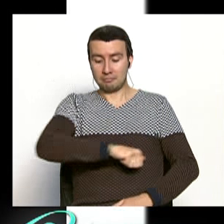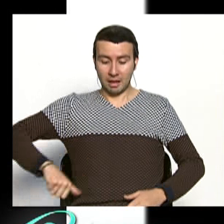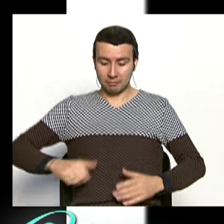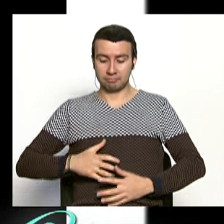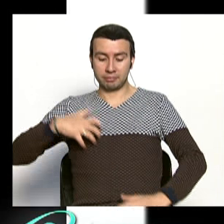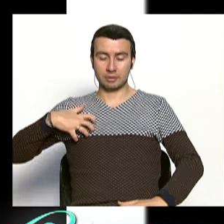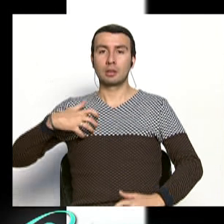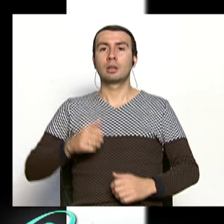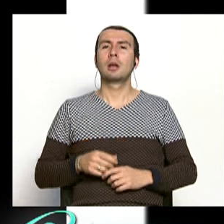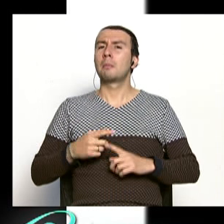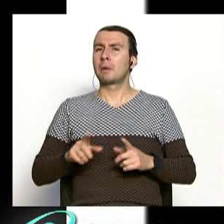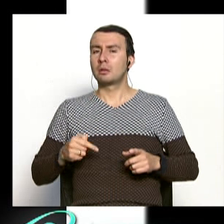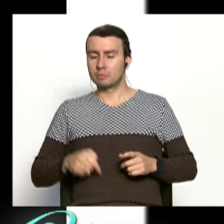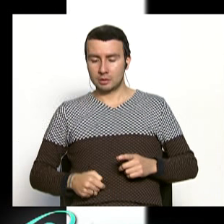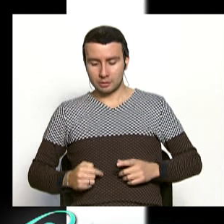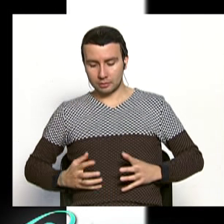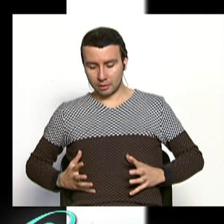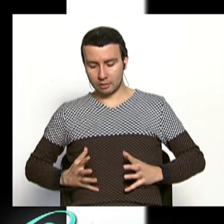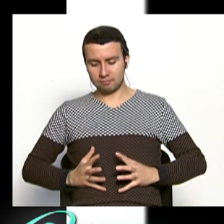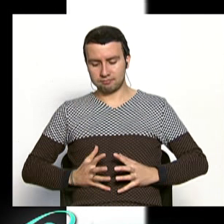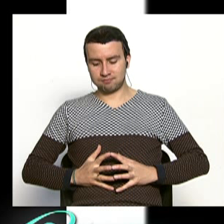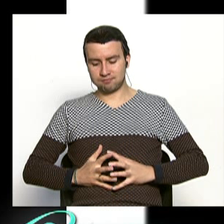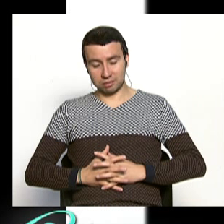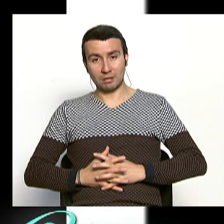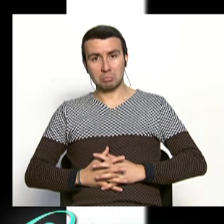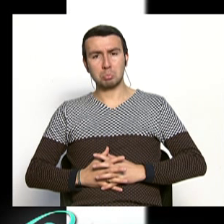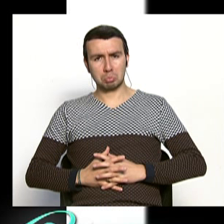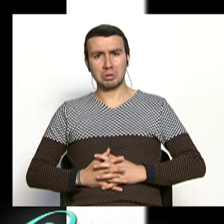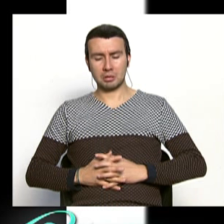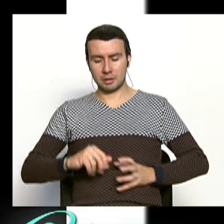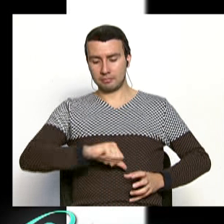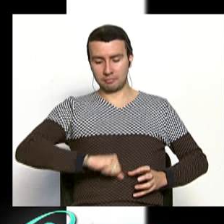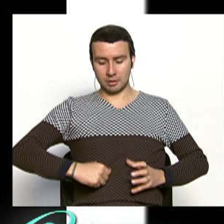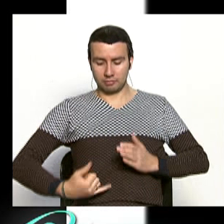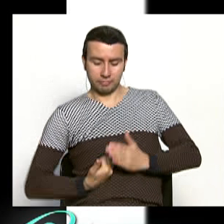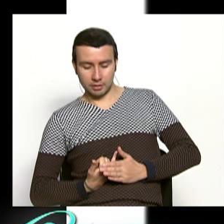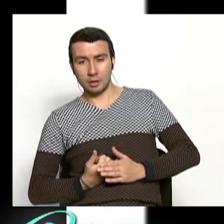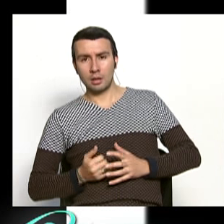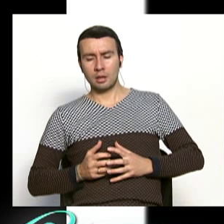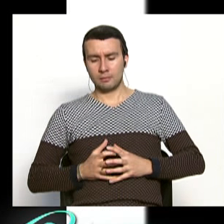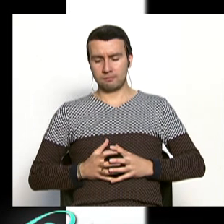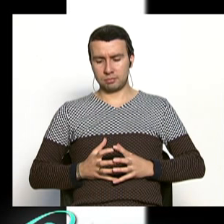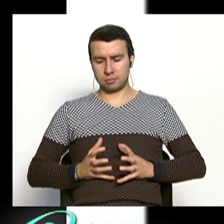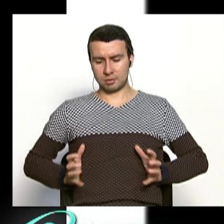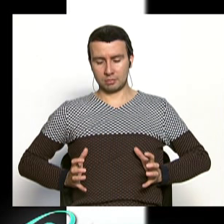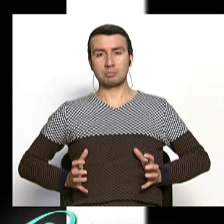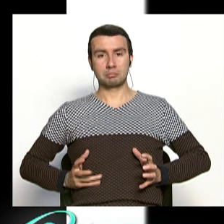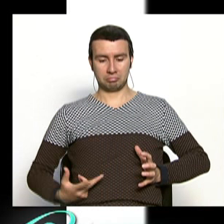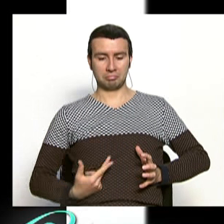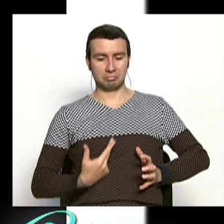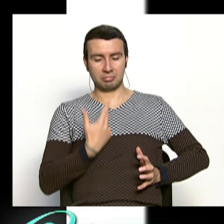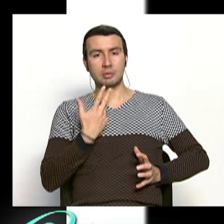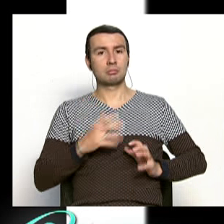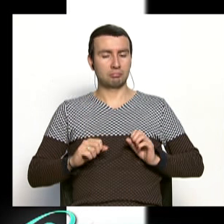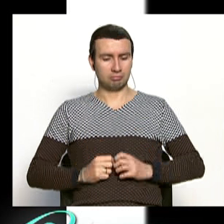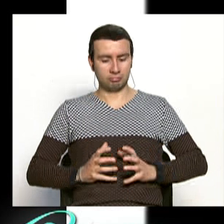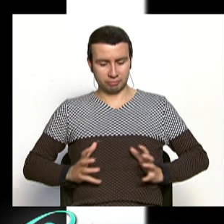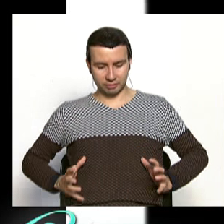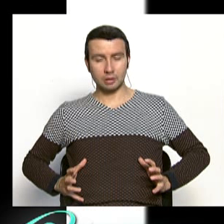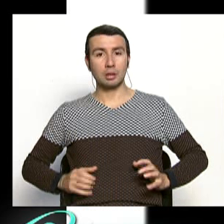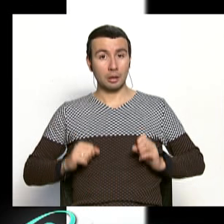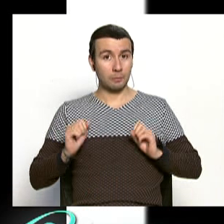la liberación de las adherencias es uno de los procedimientos que se pueden hacer con con cierta frecuencia a través de